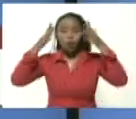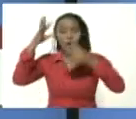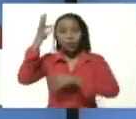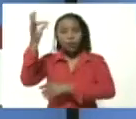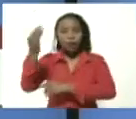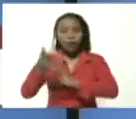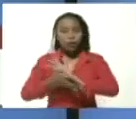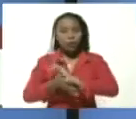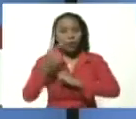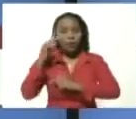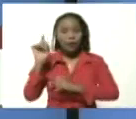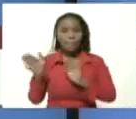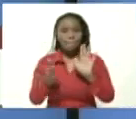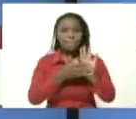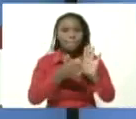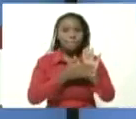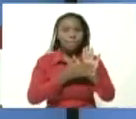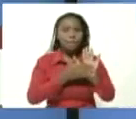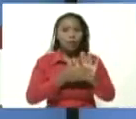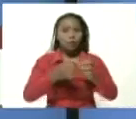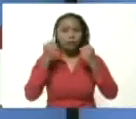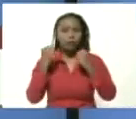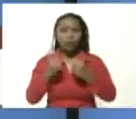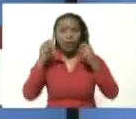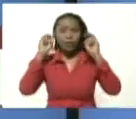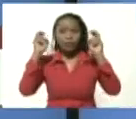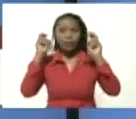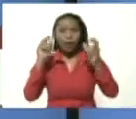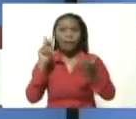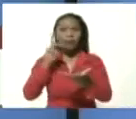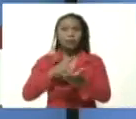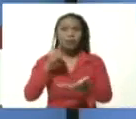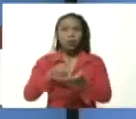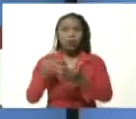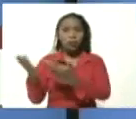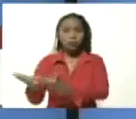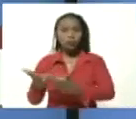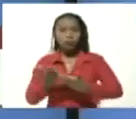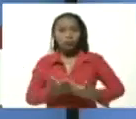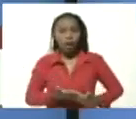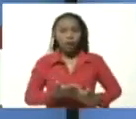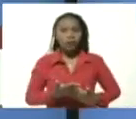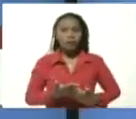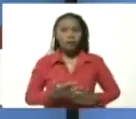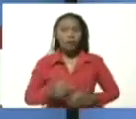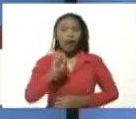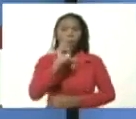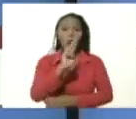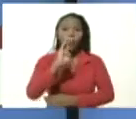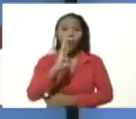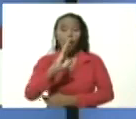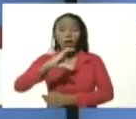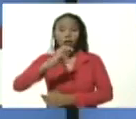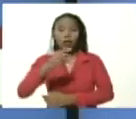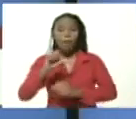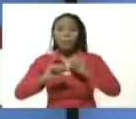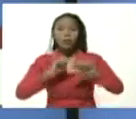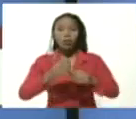tuvo apegado estrictamente al tema de las postulaciones recibidas desde la UVC, un proceso interno